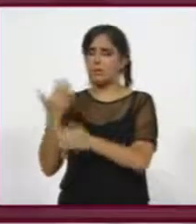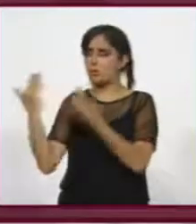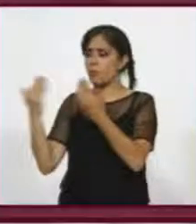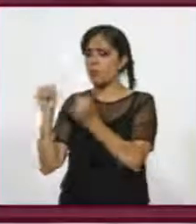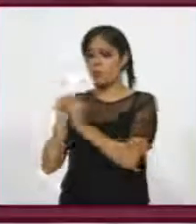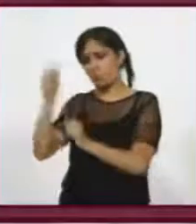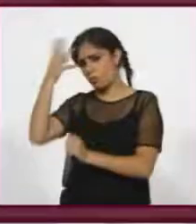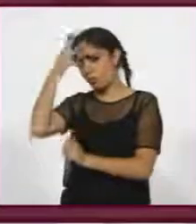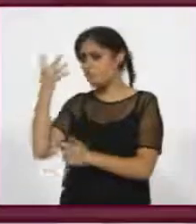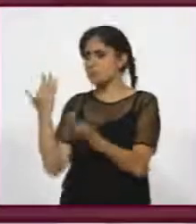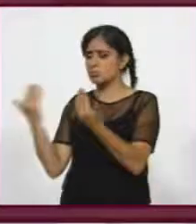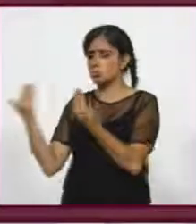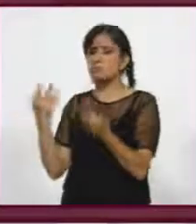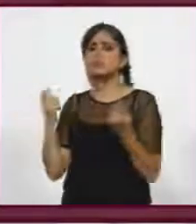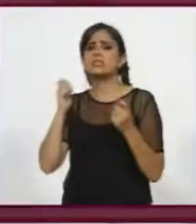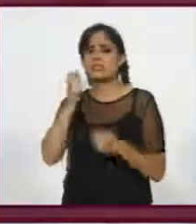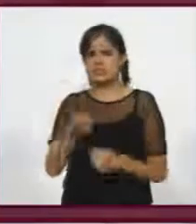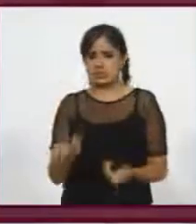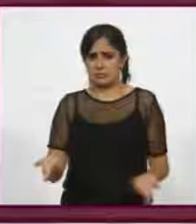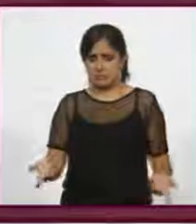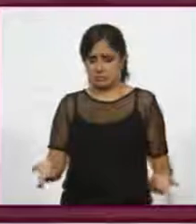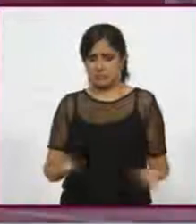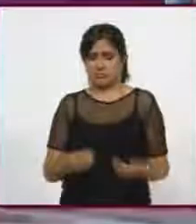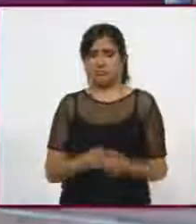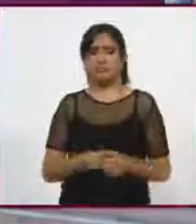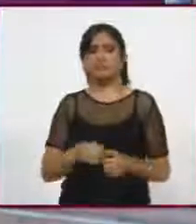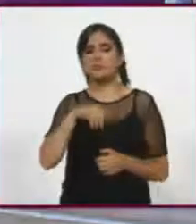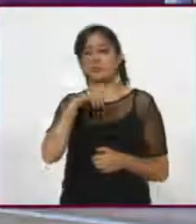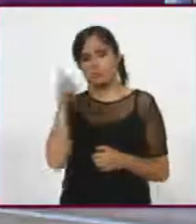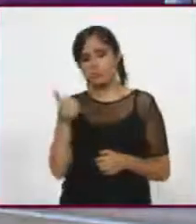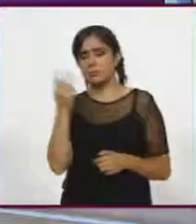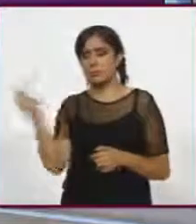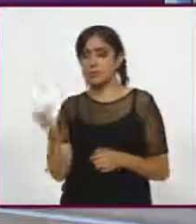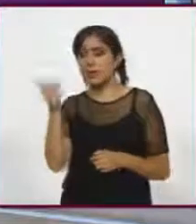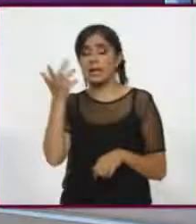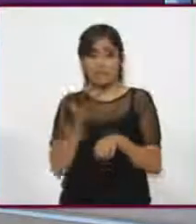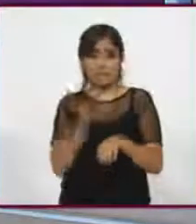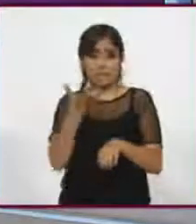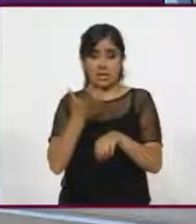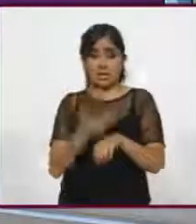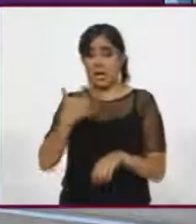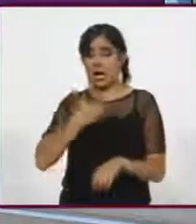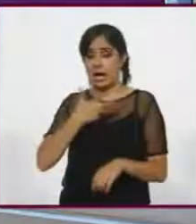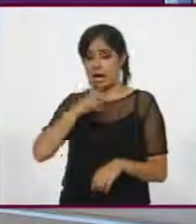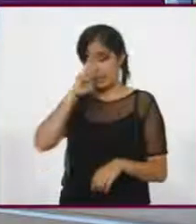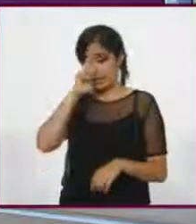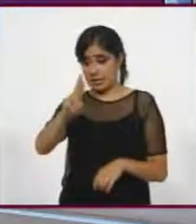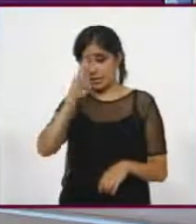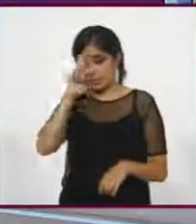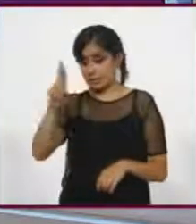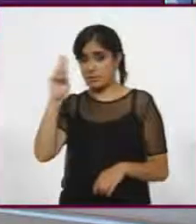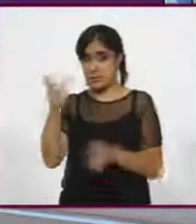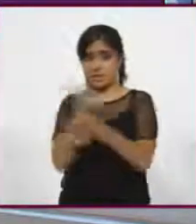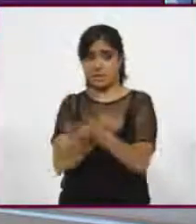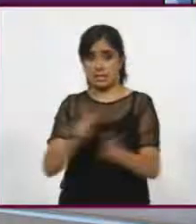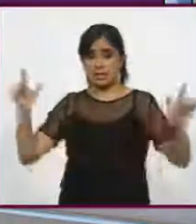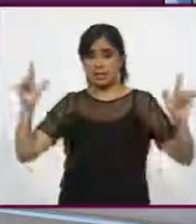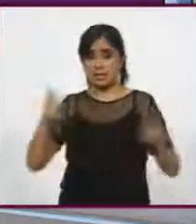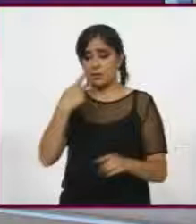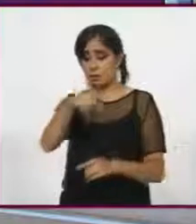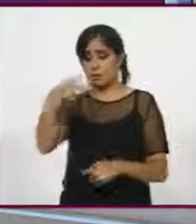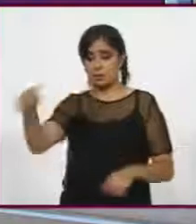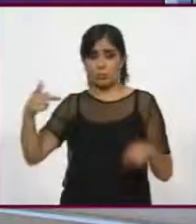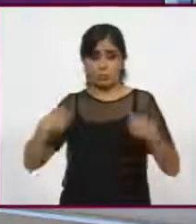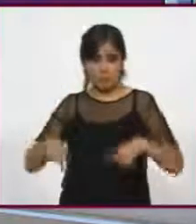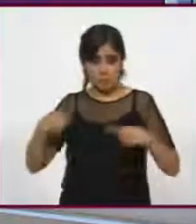Trump. Luego, sí, en Estados Unidos se respetan las libertades personales de la